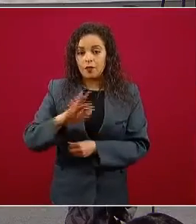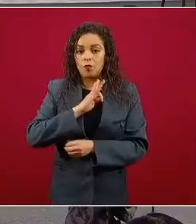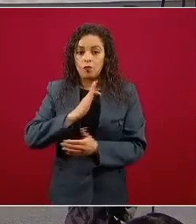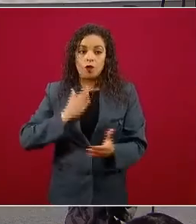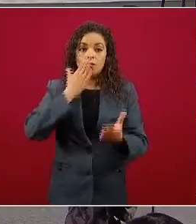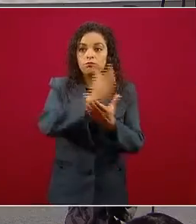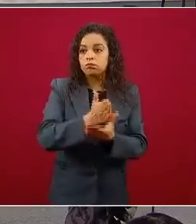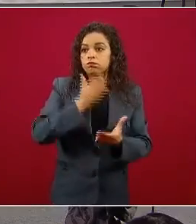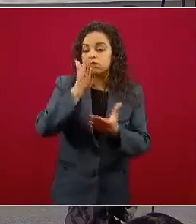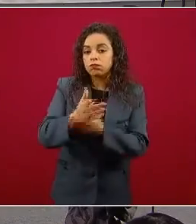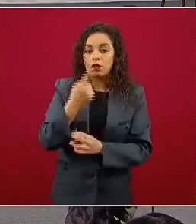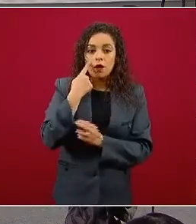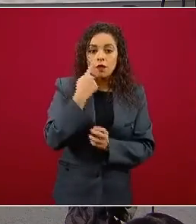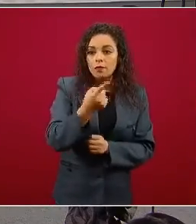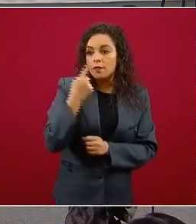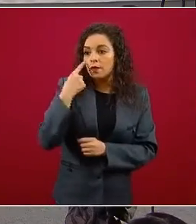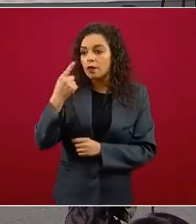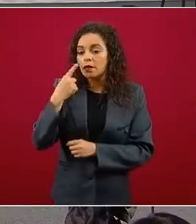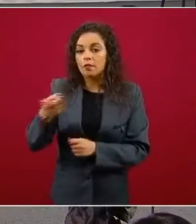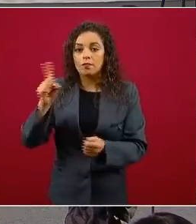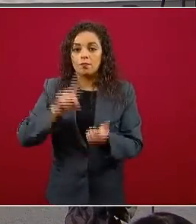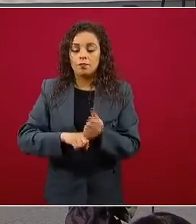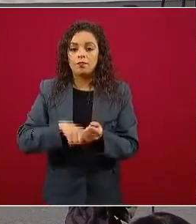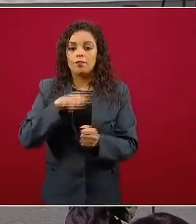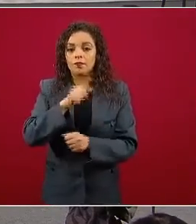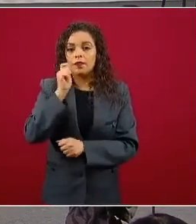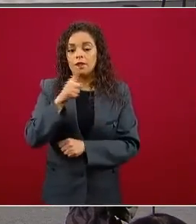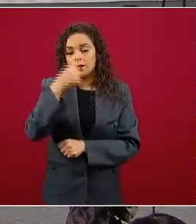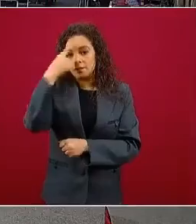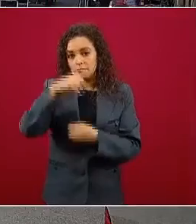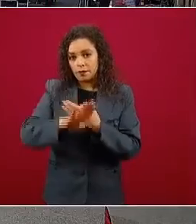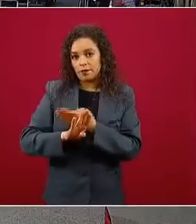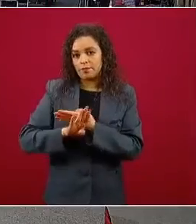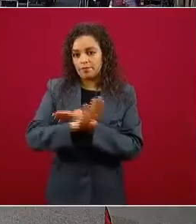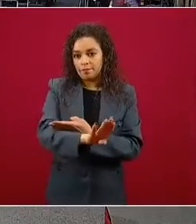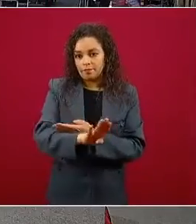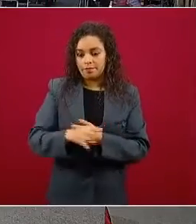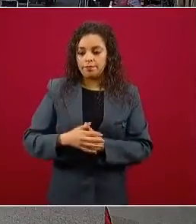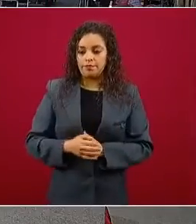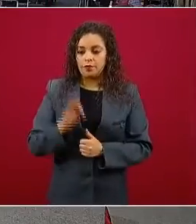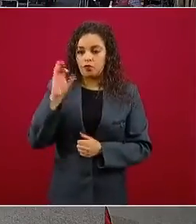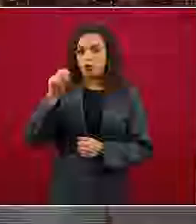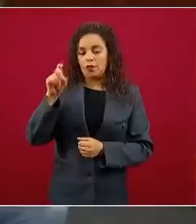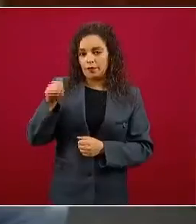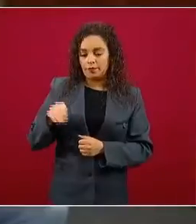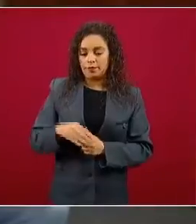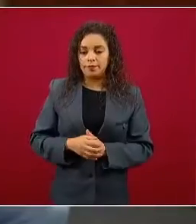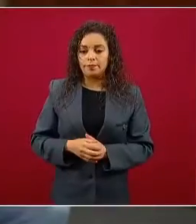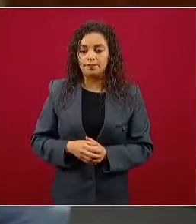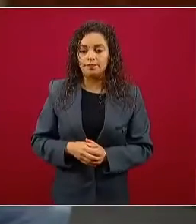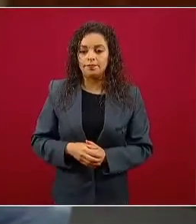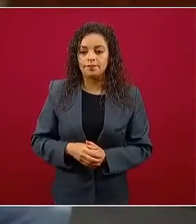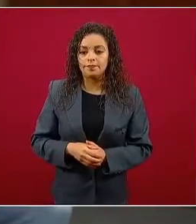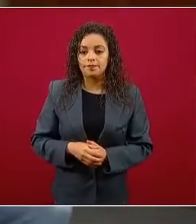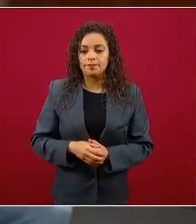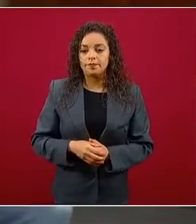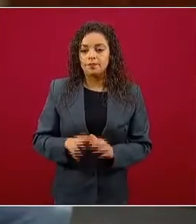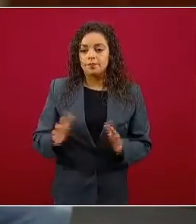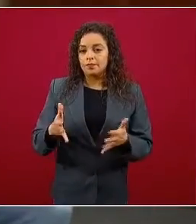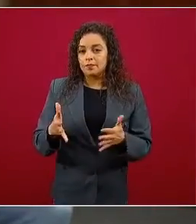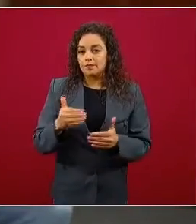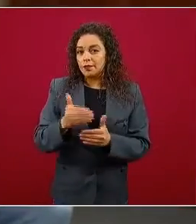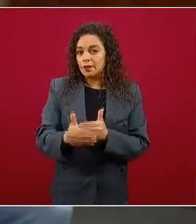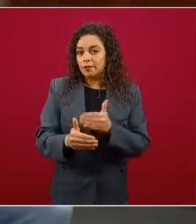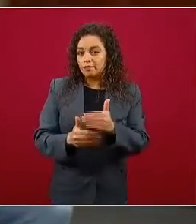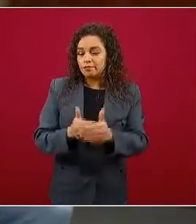y concluir esas obras de prevención derivadas del Fonden. Entonces, lo del Infonavit ya mero ¿qué avance llevará de esas